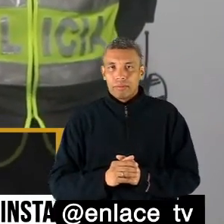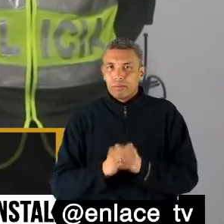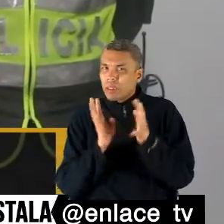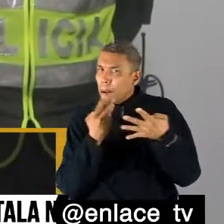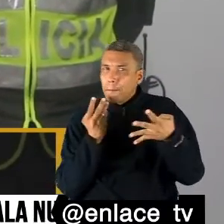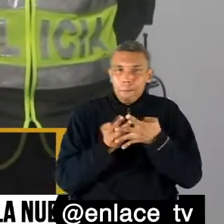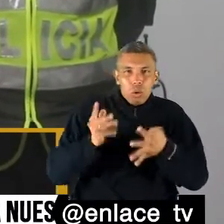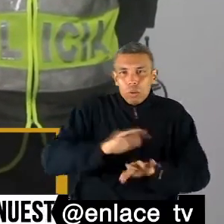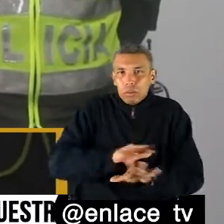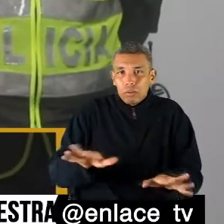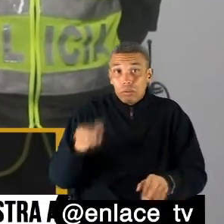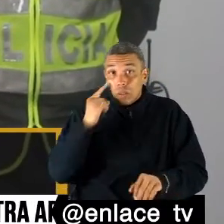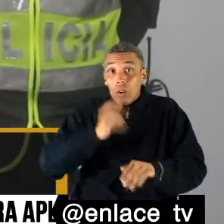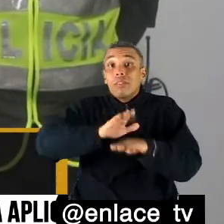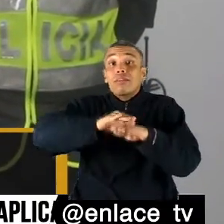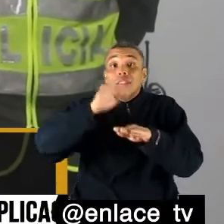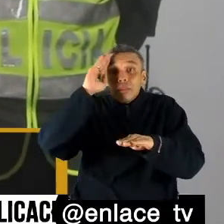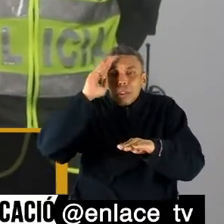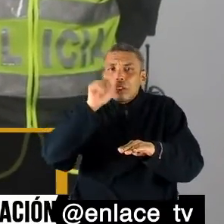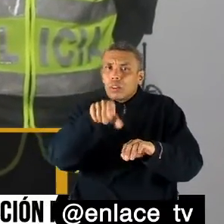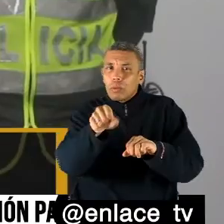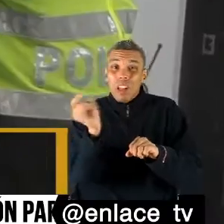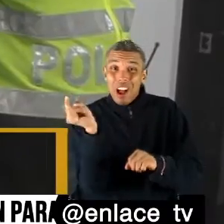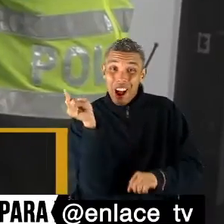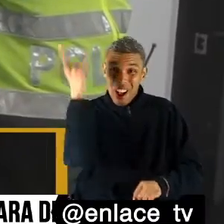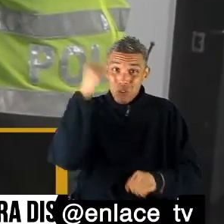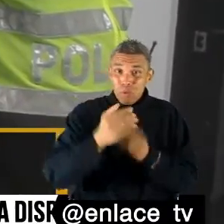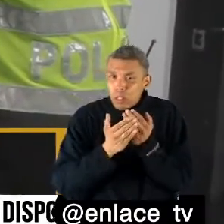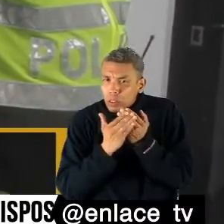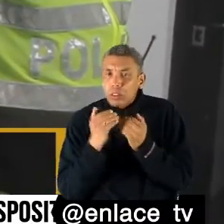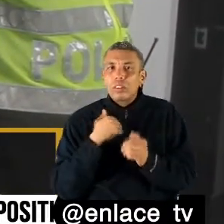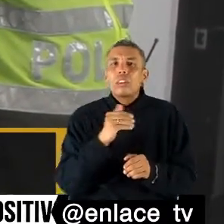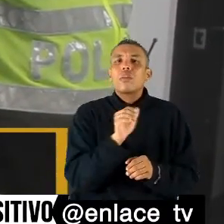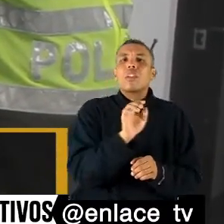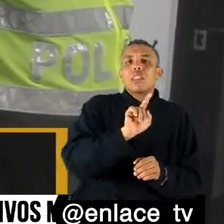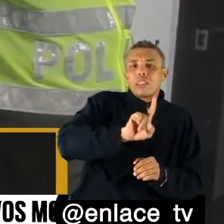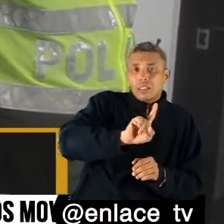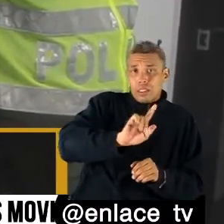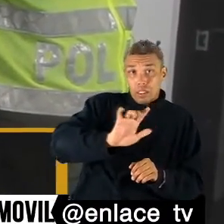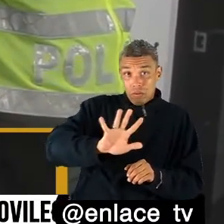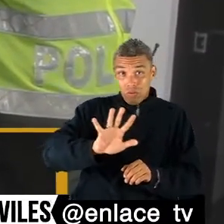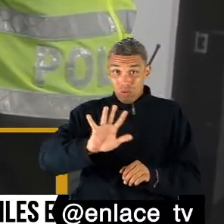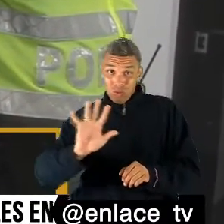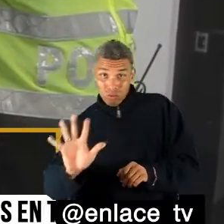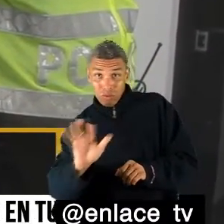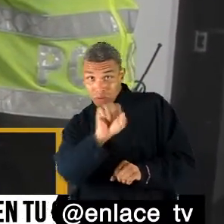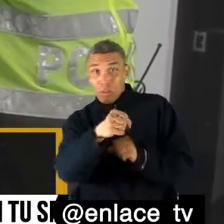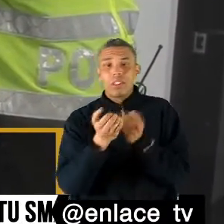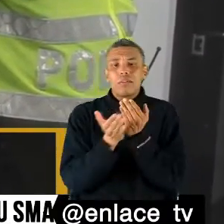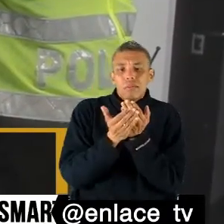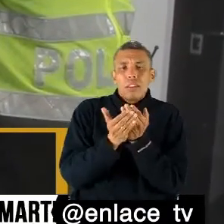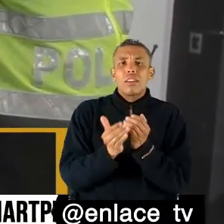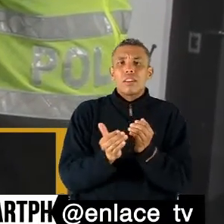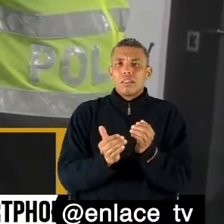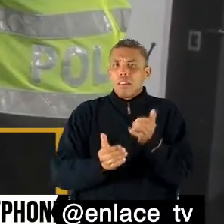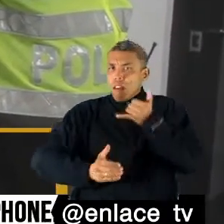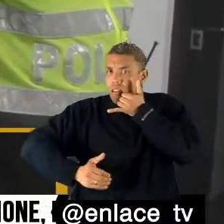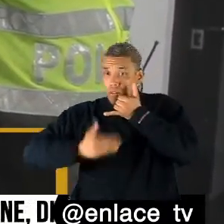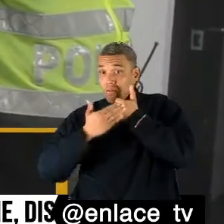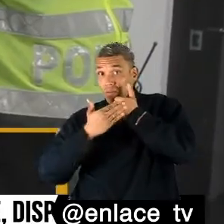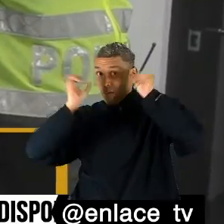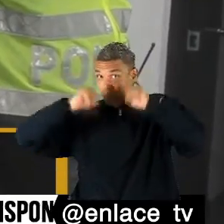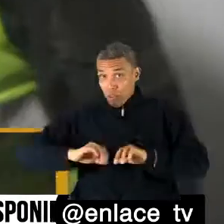a la comunidad acerca de la línea de emergencia 155, a través de la cual la mujer víctima de violencia tiene la posibilidad